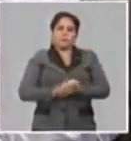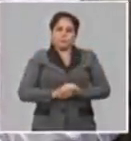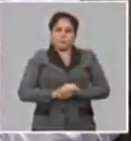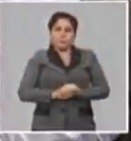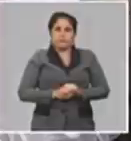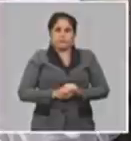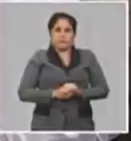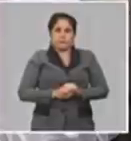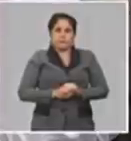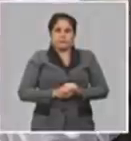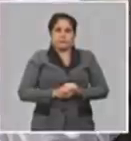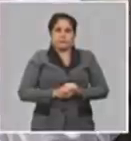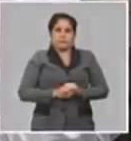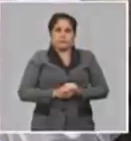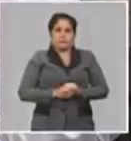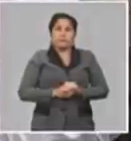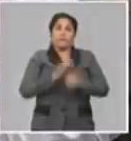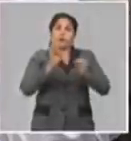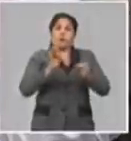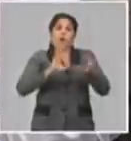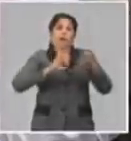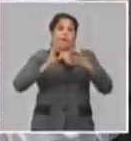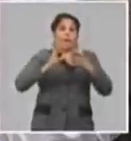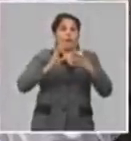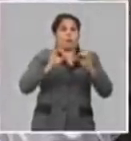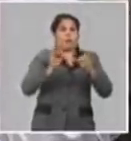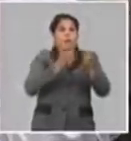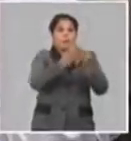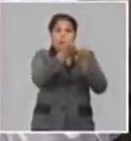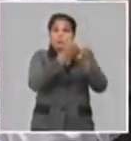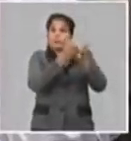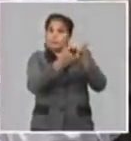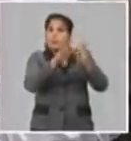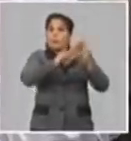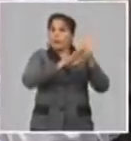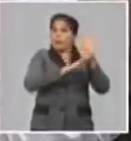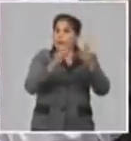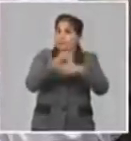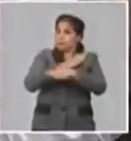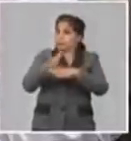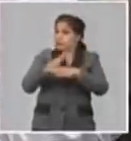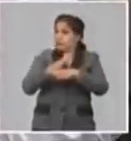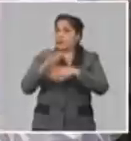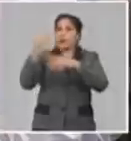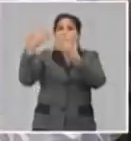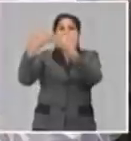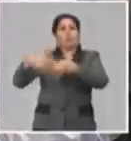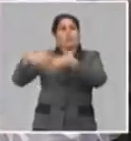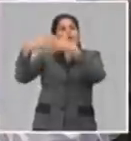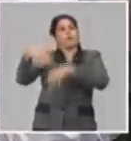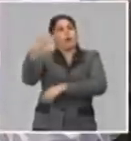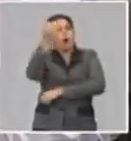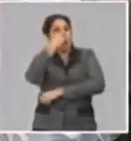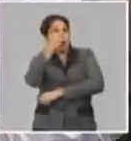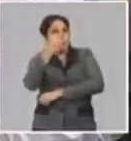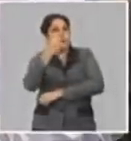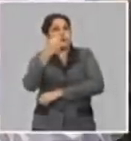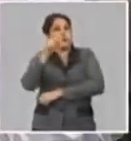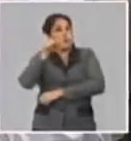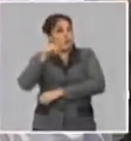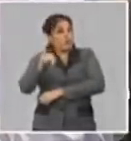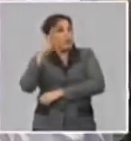esos espacios. Por lo tanto, una línea de acción que tiene un conjunto de medidas tiene que ver con la producción nacional de alimentos a